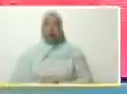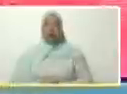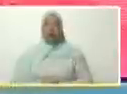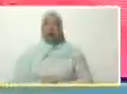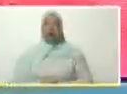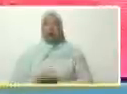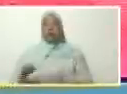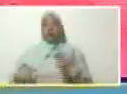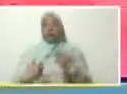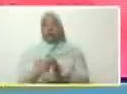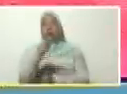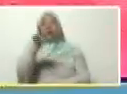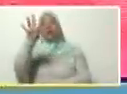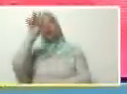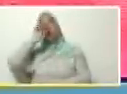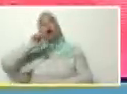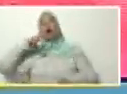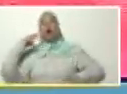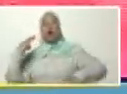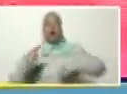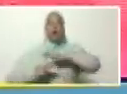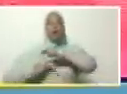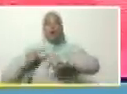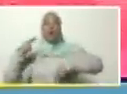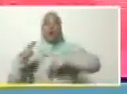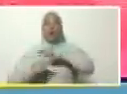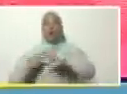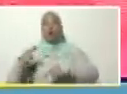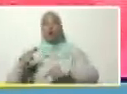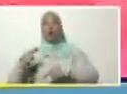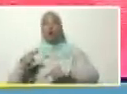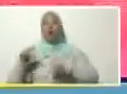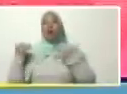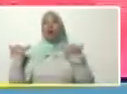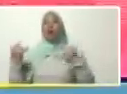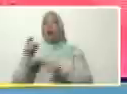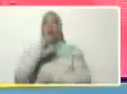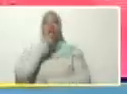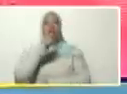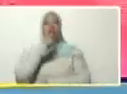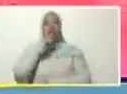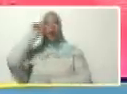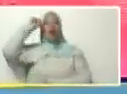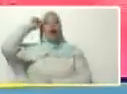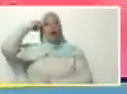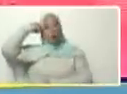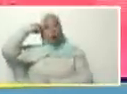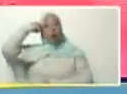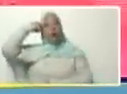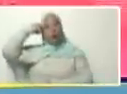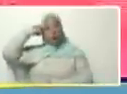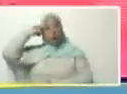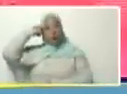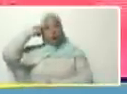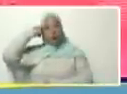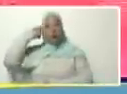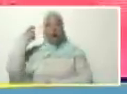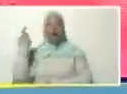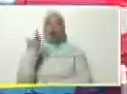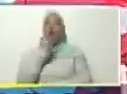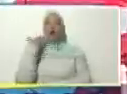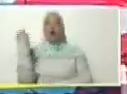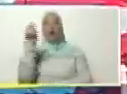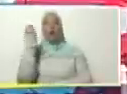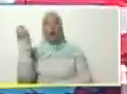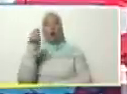de estos 24 años de revolución. Uno de los momentos más difíciles que recuerdo, Tarek. Tú estabas también muchachito,